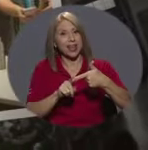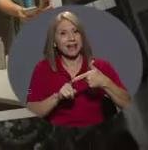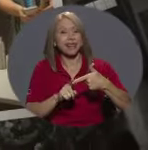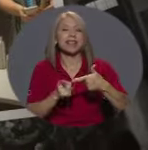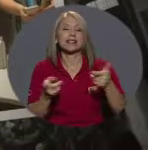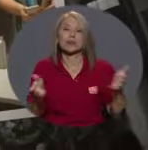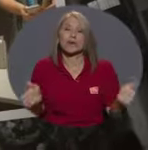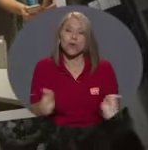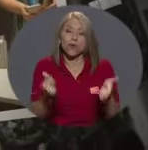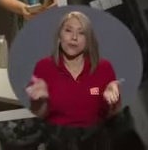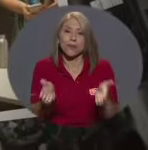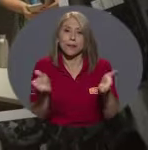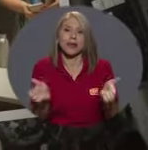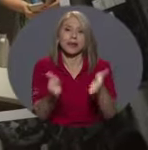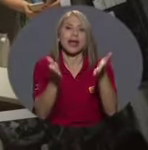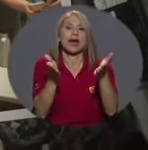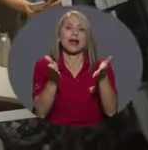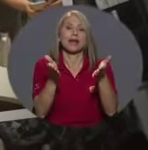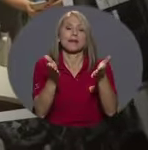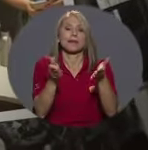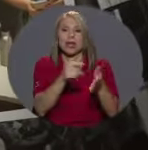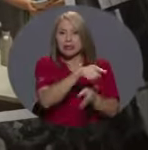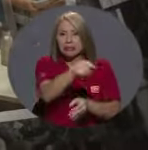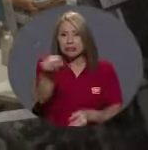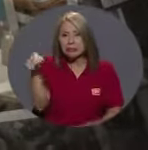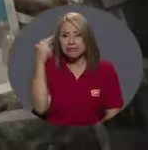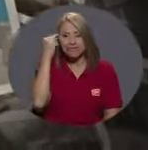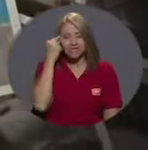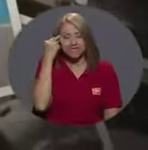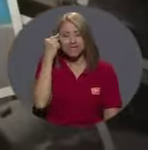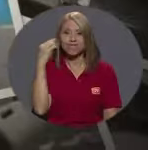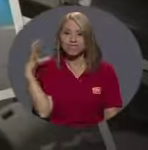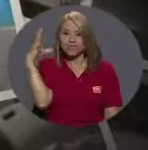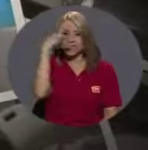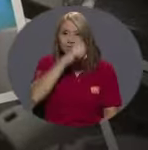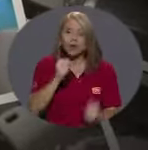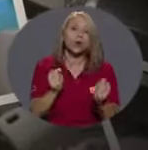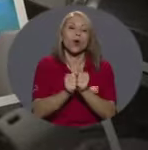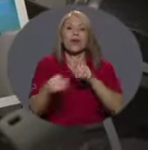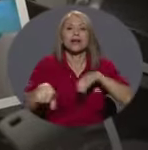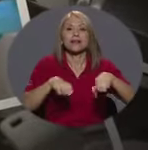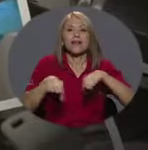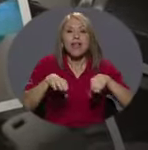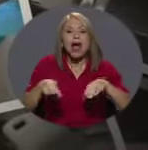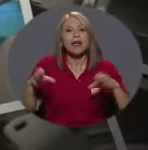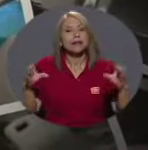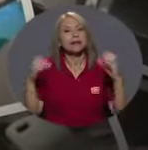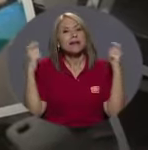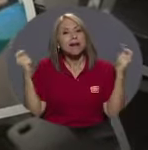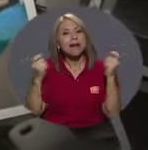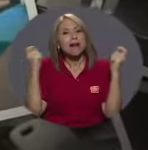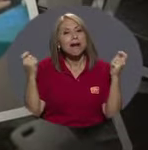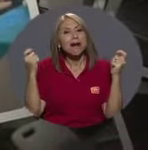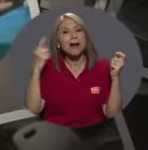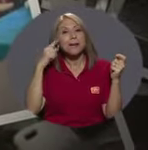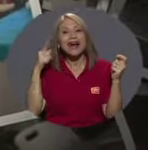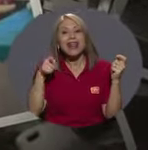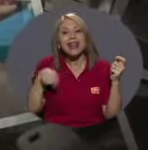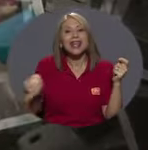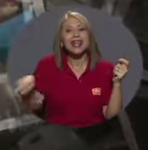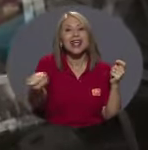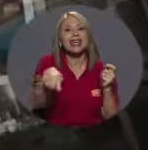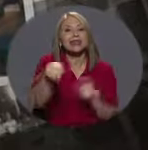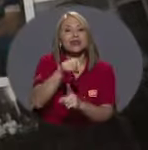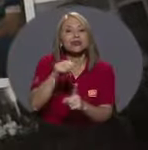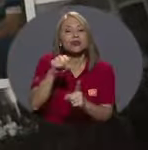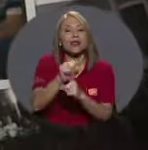que realizamos es fomentar la toma de conciencia a través de actividades de conmemoraciones, para que la sociedad también